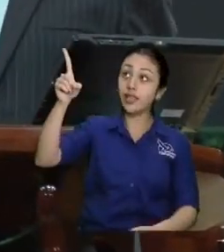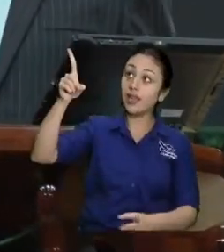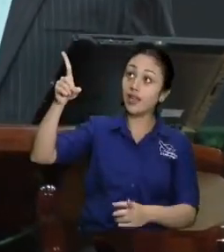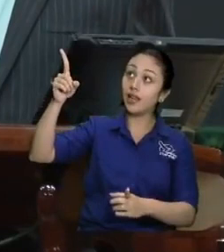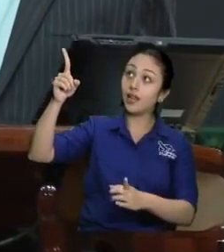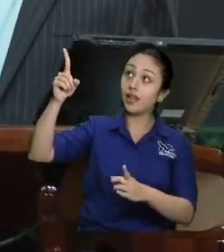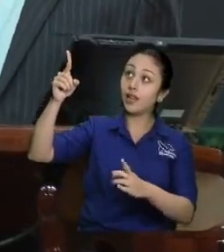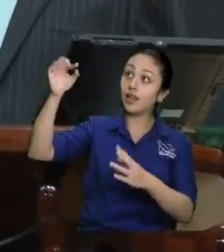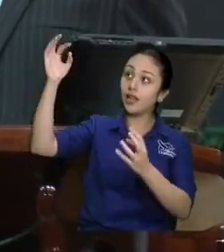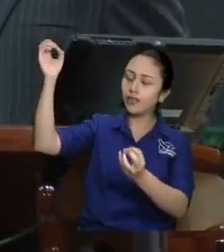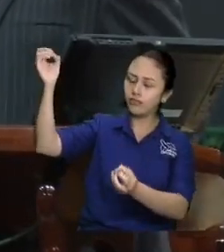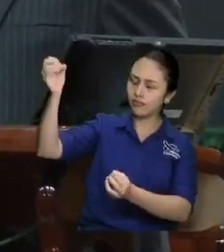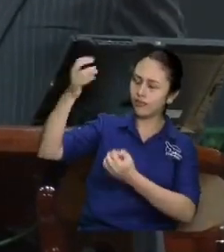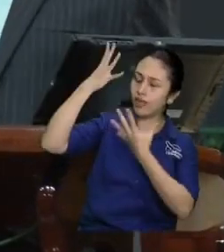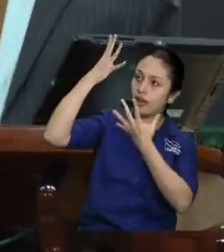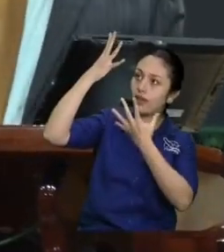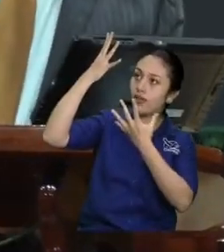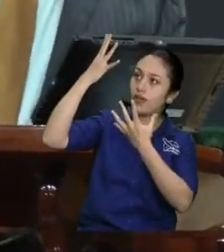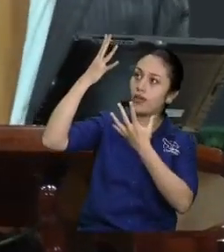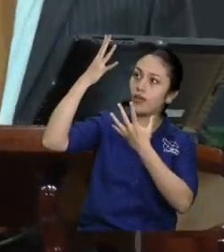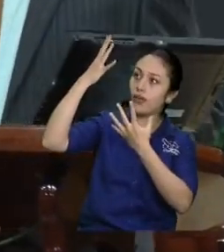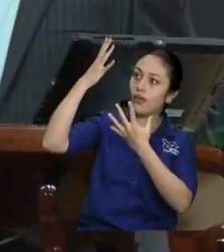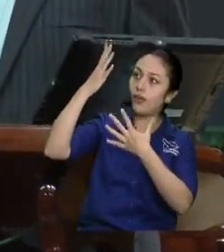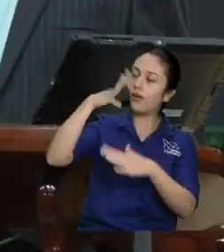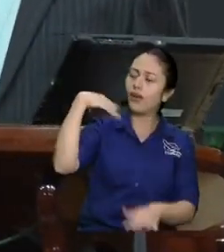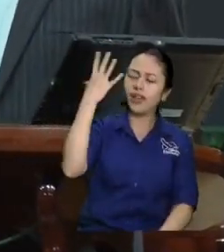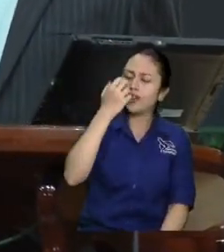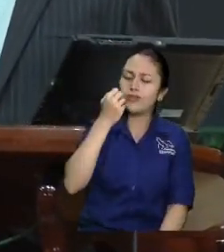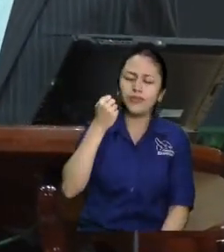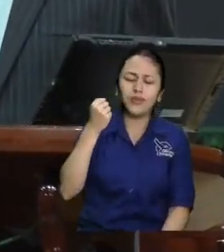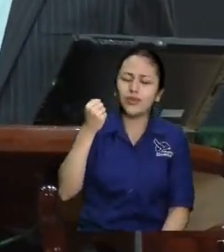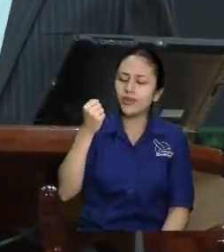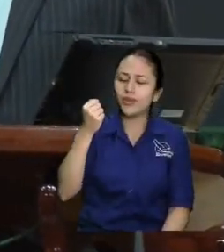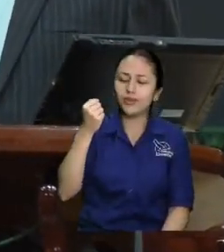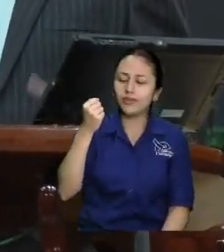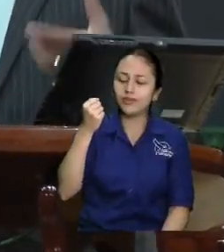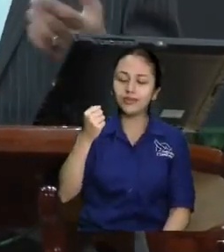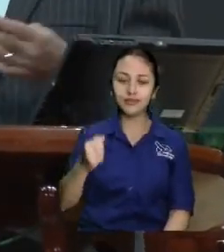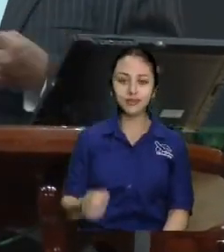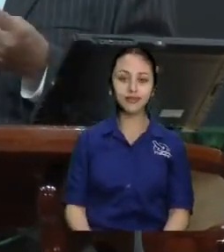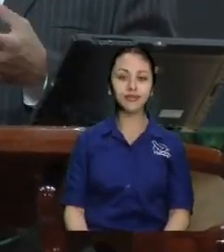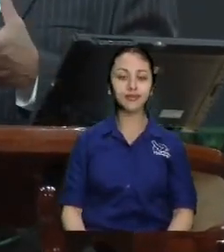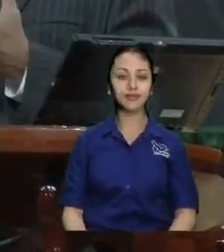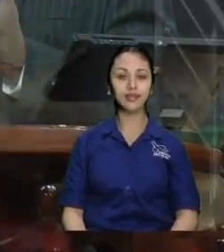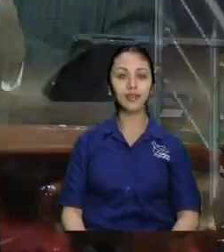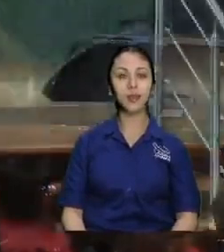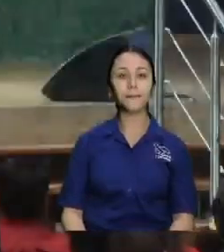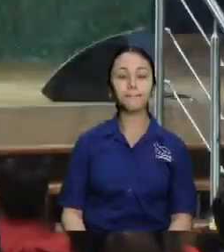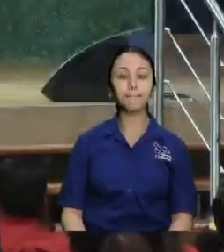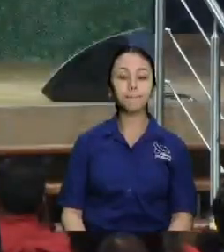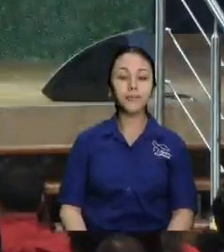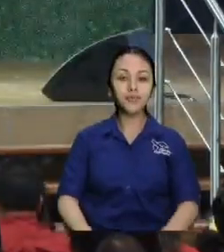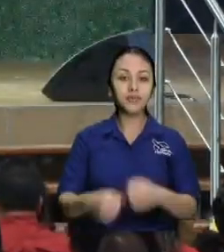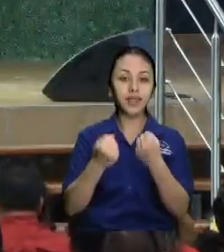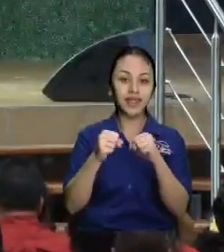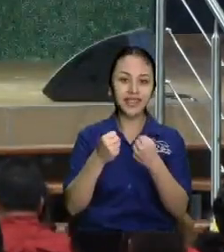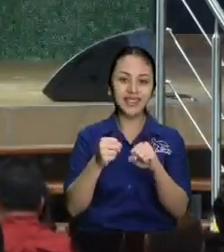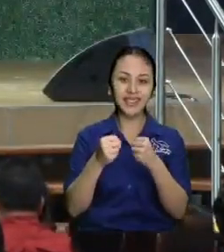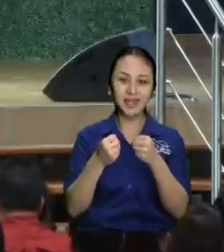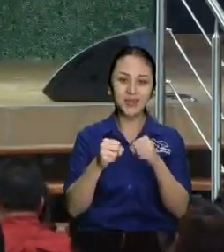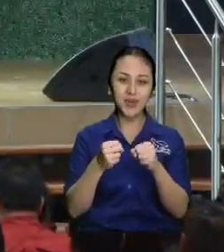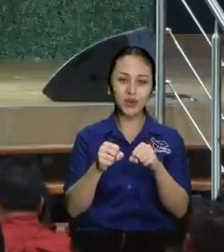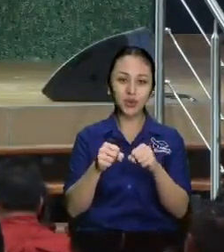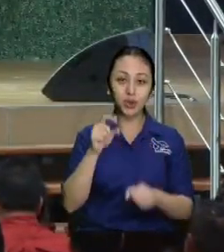el Señor, precioso, precioso, precioso. Incluso hicimos un espigando. Espigando se llamaban